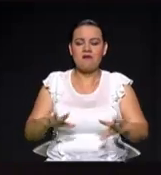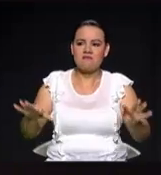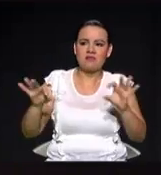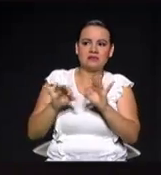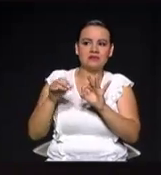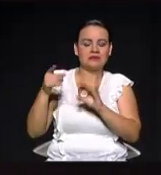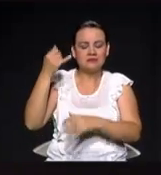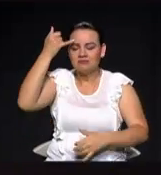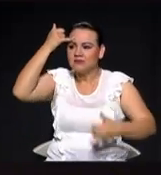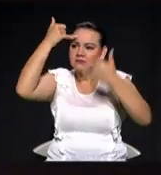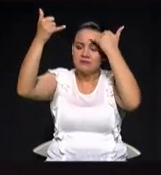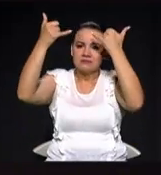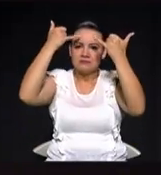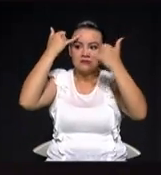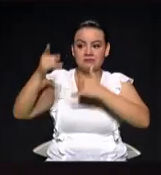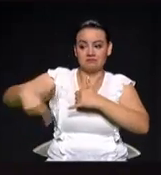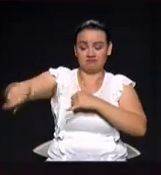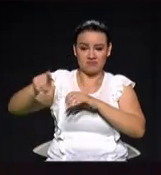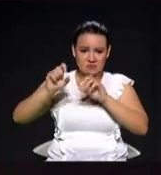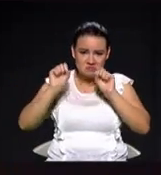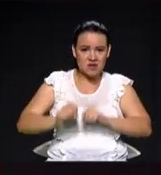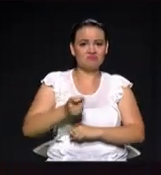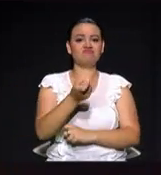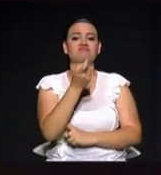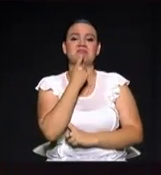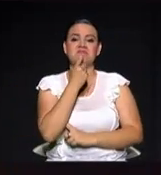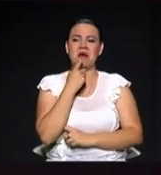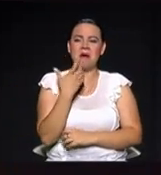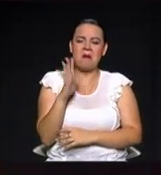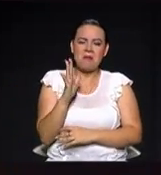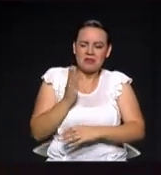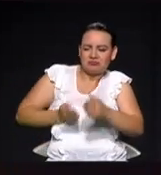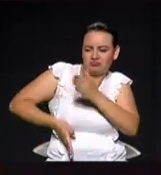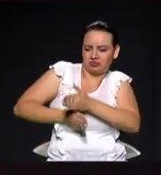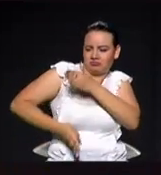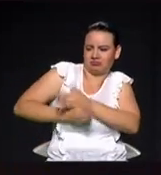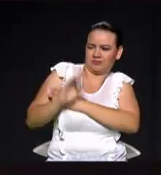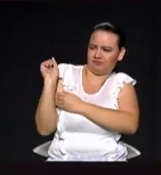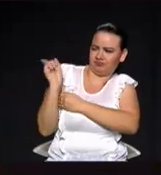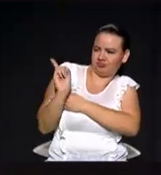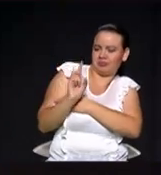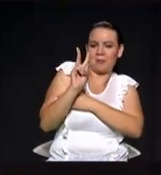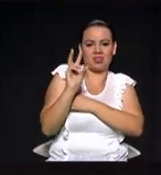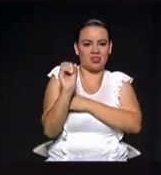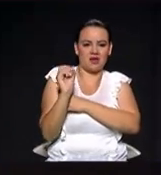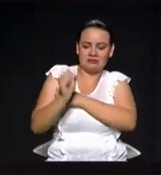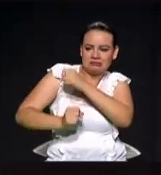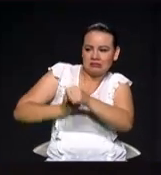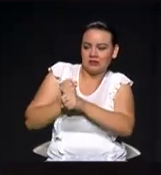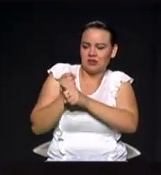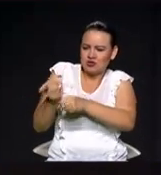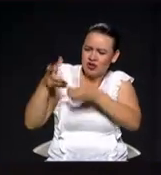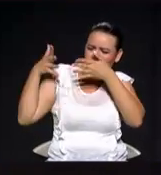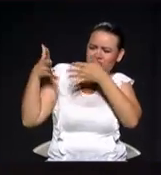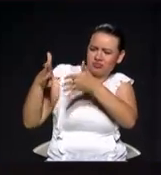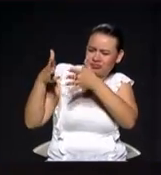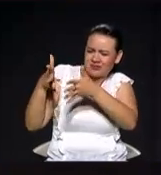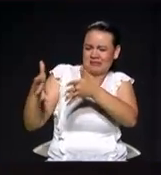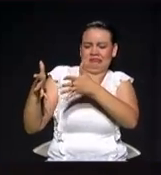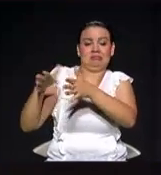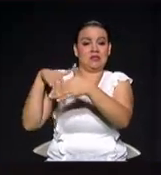capaz de darle continuidad durante 20 años a políticas de educación y también de emprendimiento